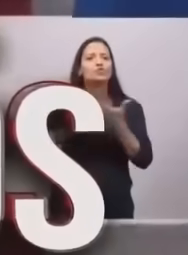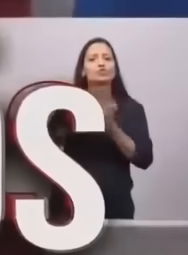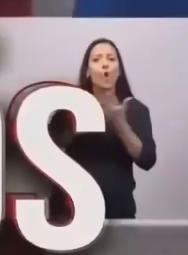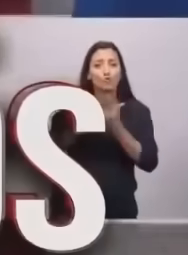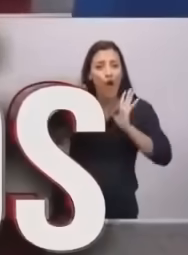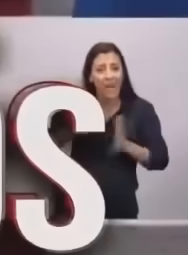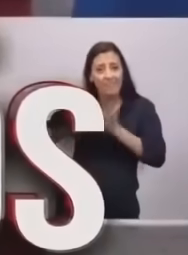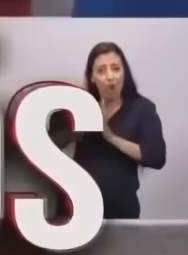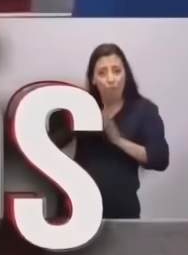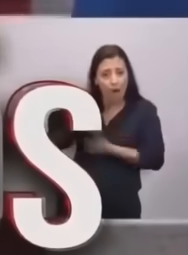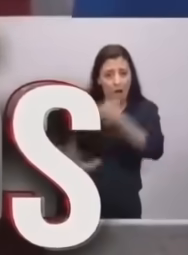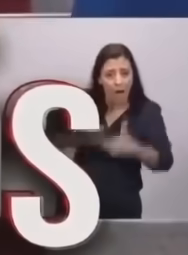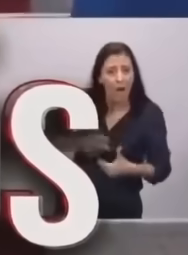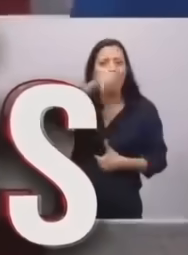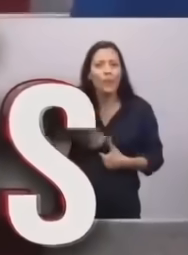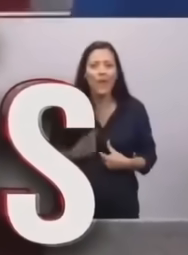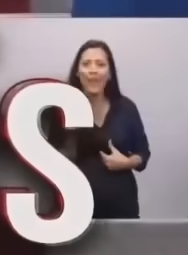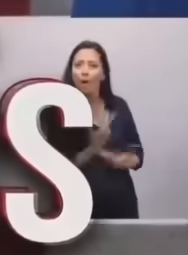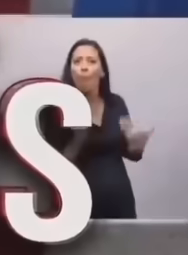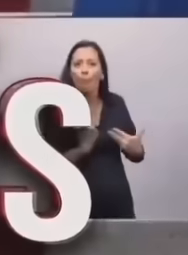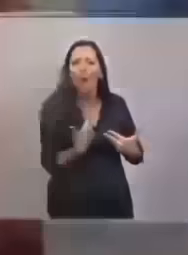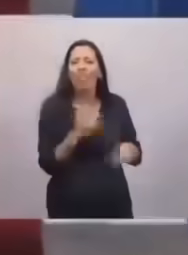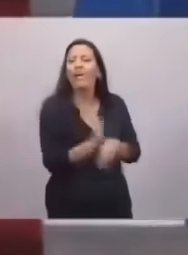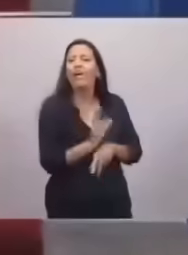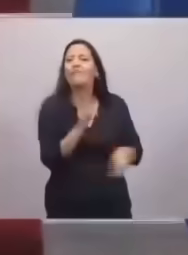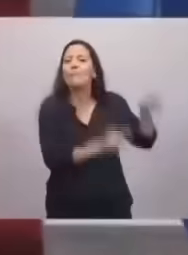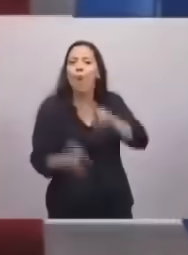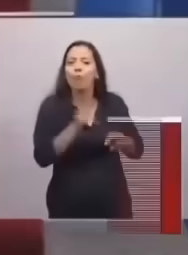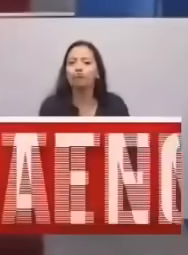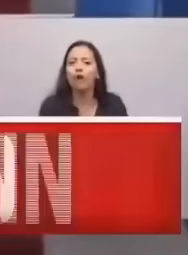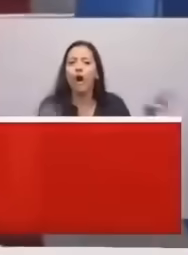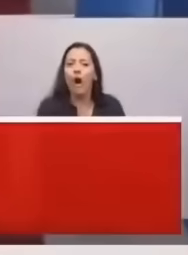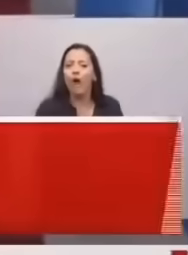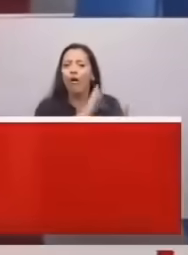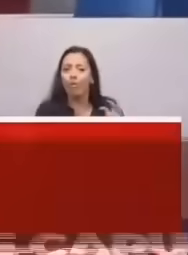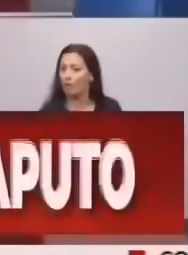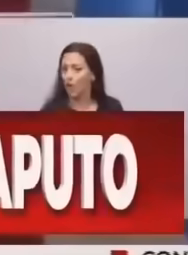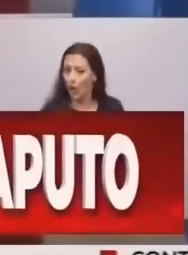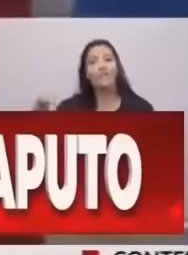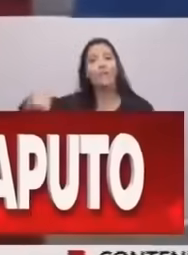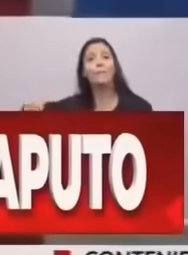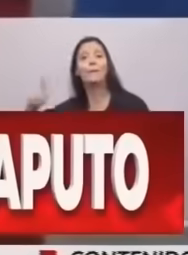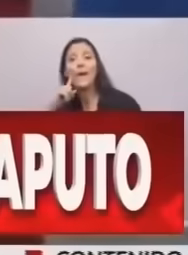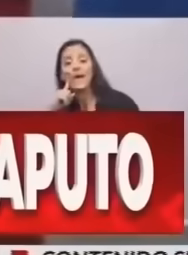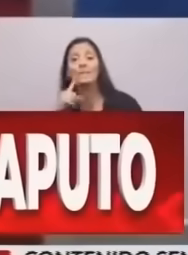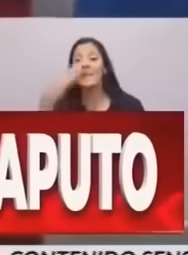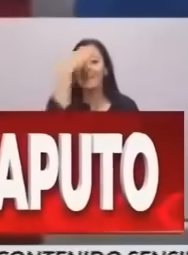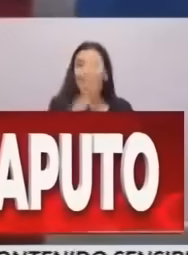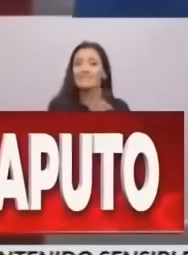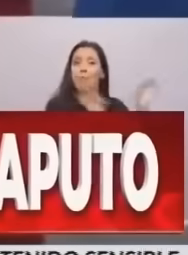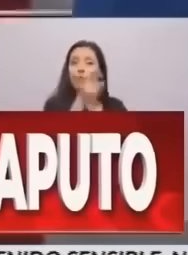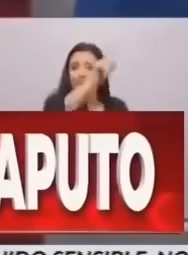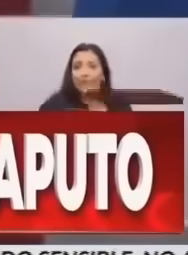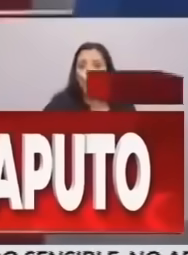sobre el empleo Estatal lo que dijo Es que el que trabaja no tiene que preocuparse y que van a pedirle a cada funcionario que entreguen Quiénes son los trabajadores que